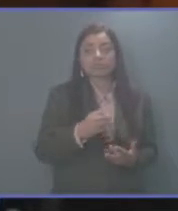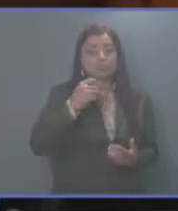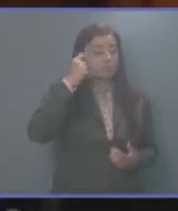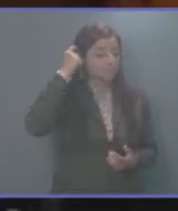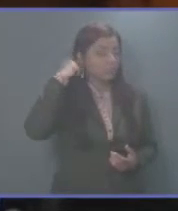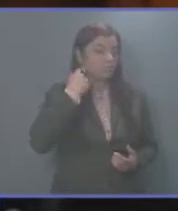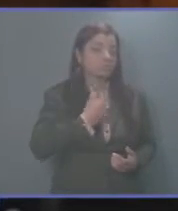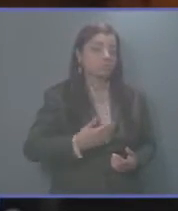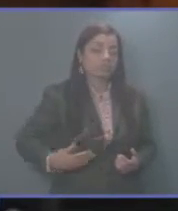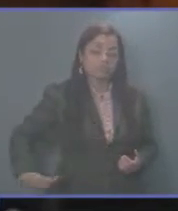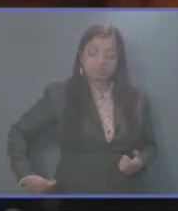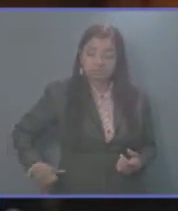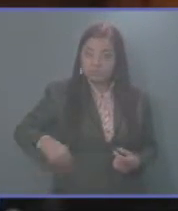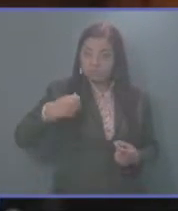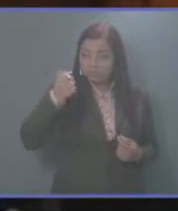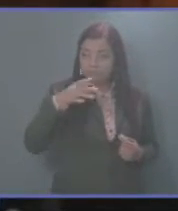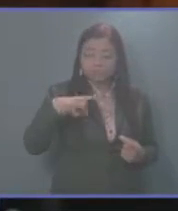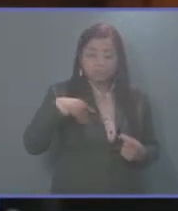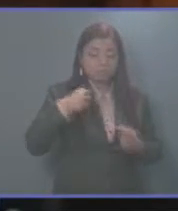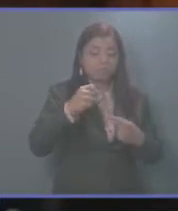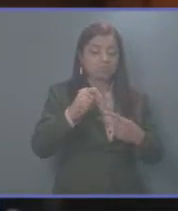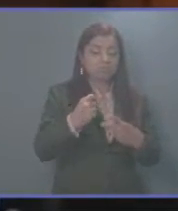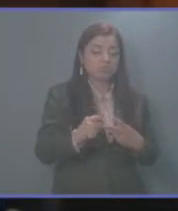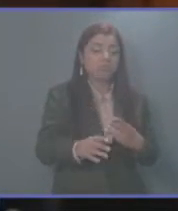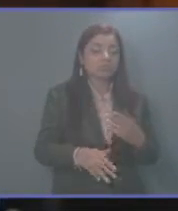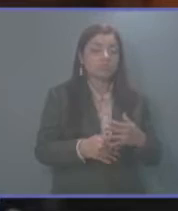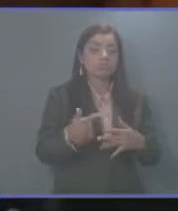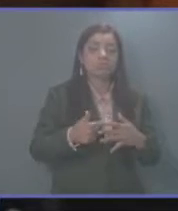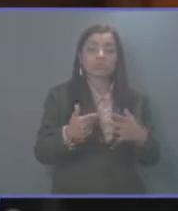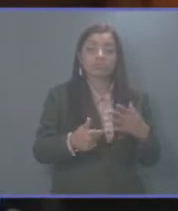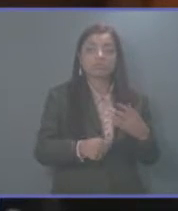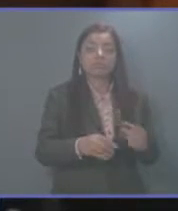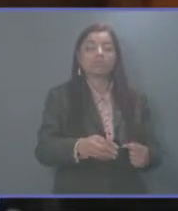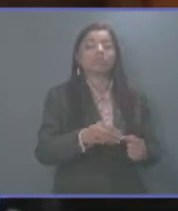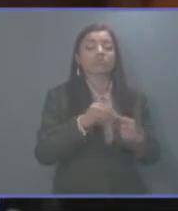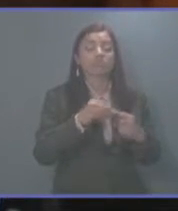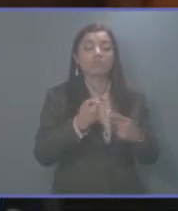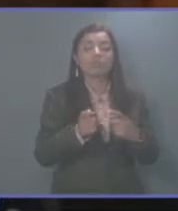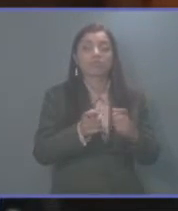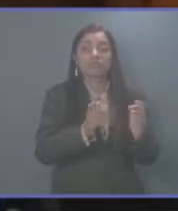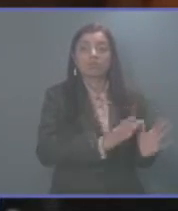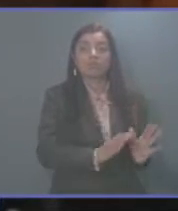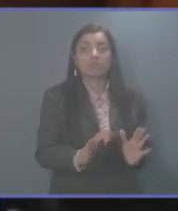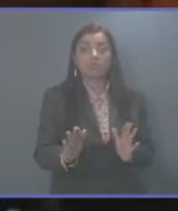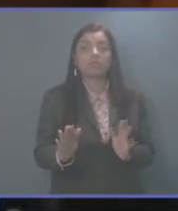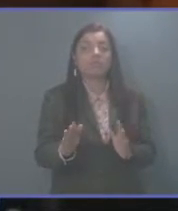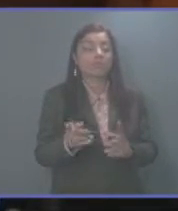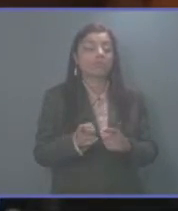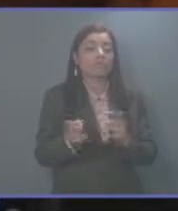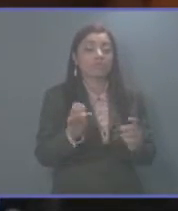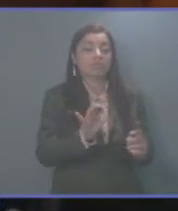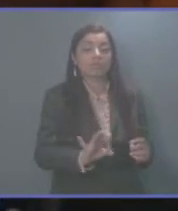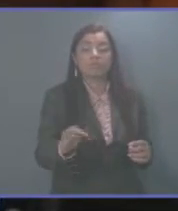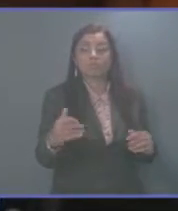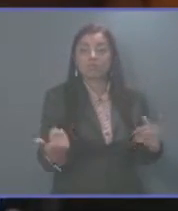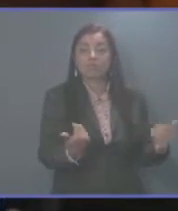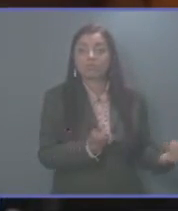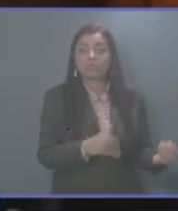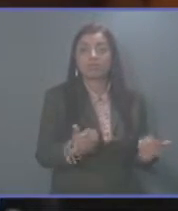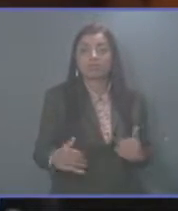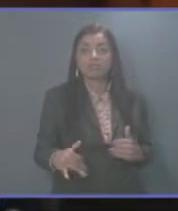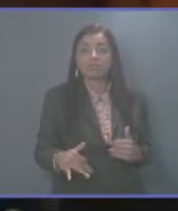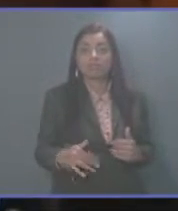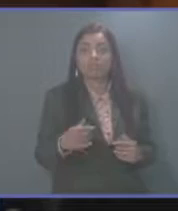del presidente de la República a la Ley Especial para la Regulación y Control de las actividades relativas